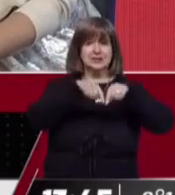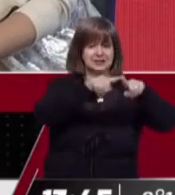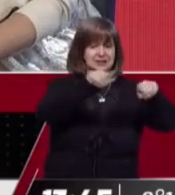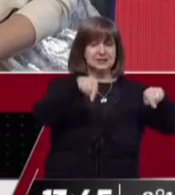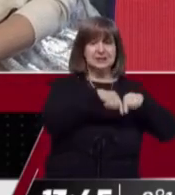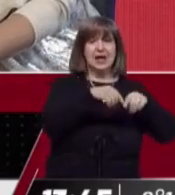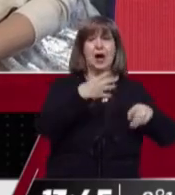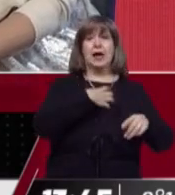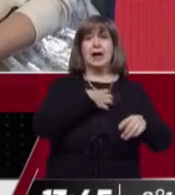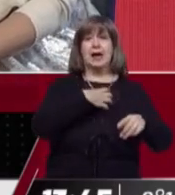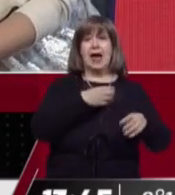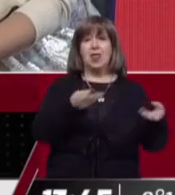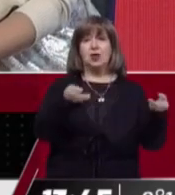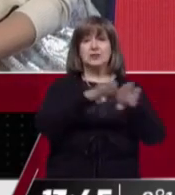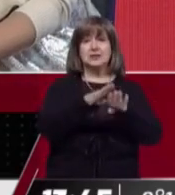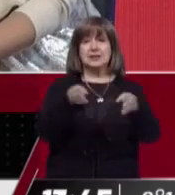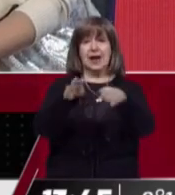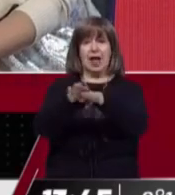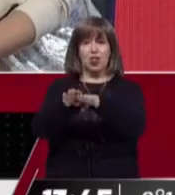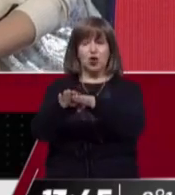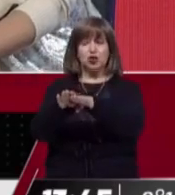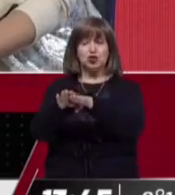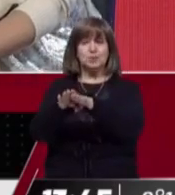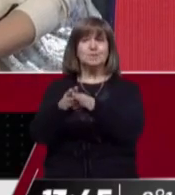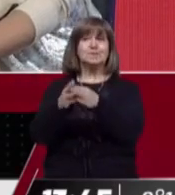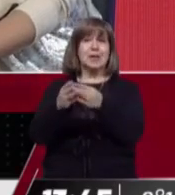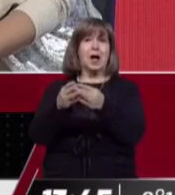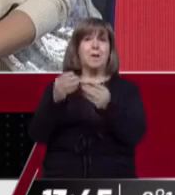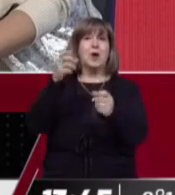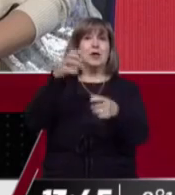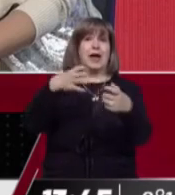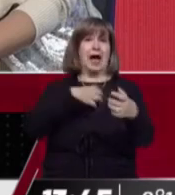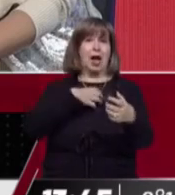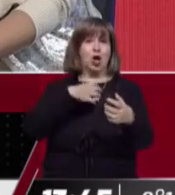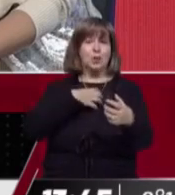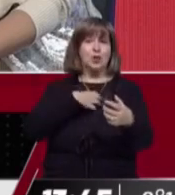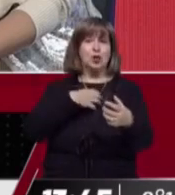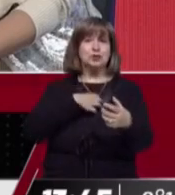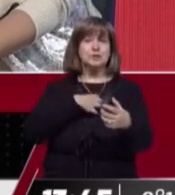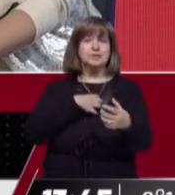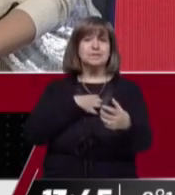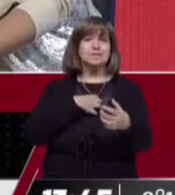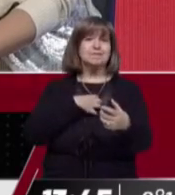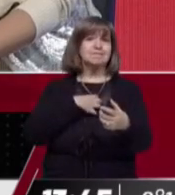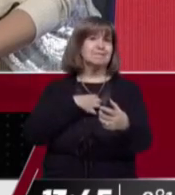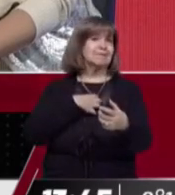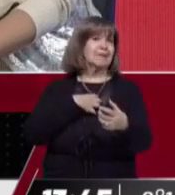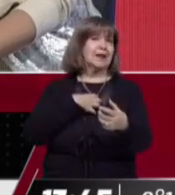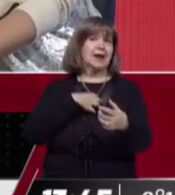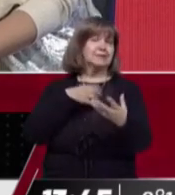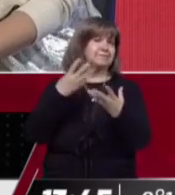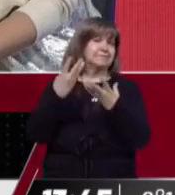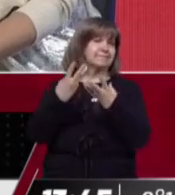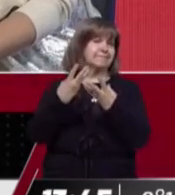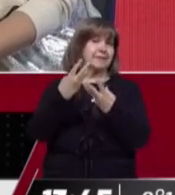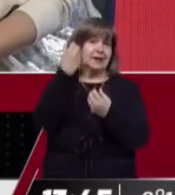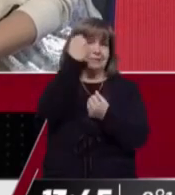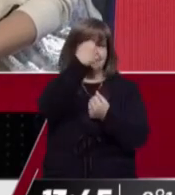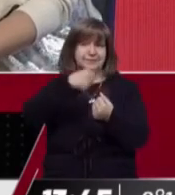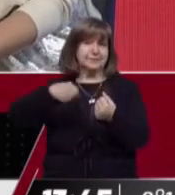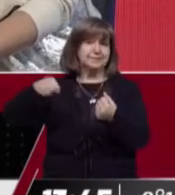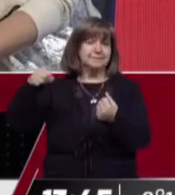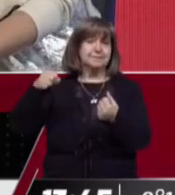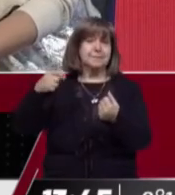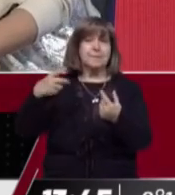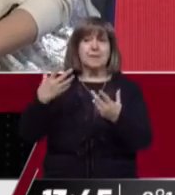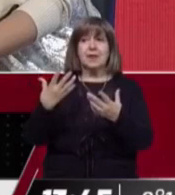trabajadoras que nos estamos quedando sin trabajo y está viendo cierres porque hay estudiantes que no pueden pagar sus boletos y se están yendo